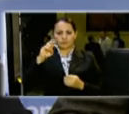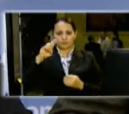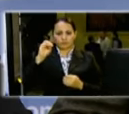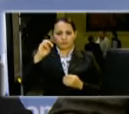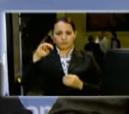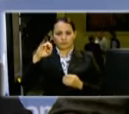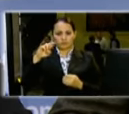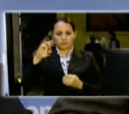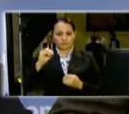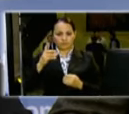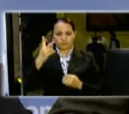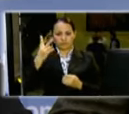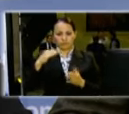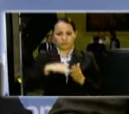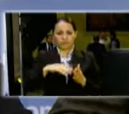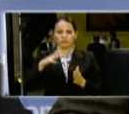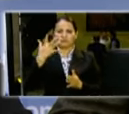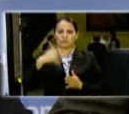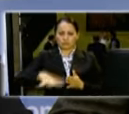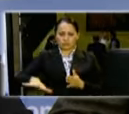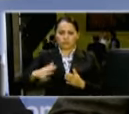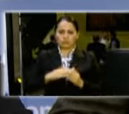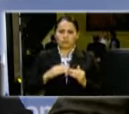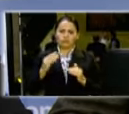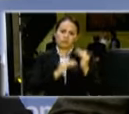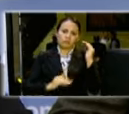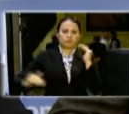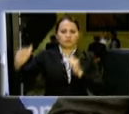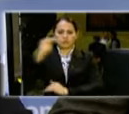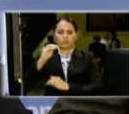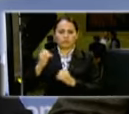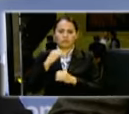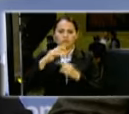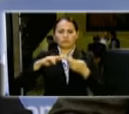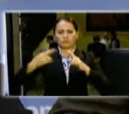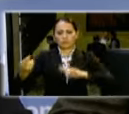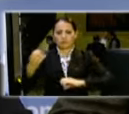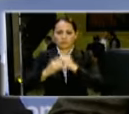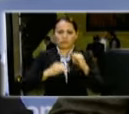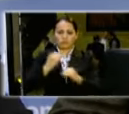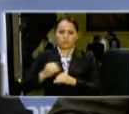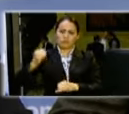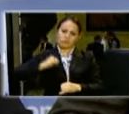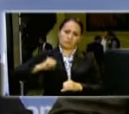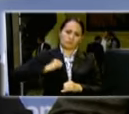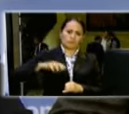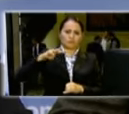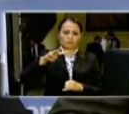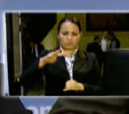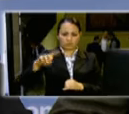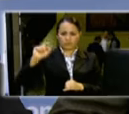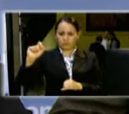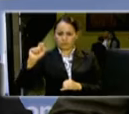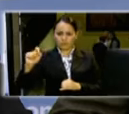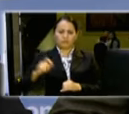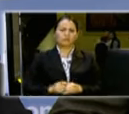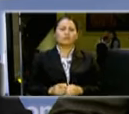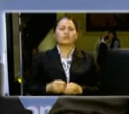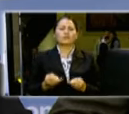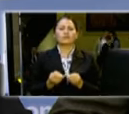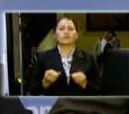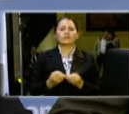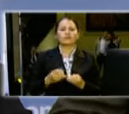2006 y En busca de una nación soberana, Relaciones Internacionales de México, siglos XIX y XX, coeditado con